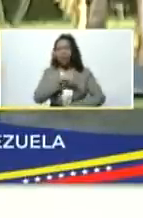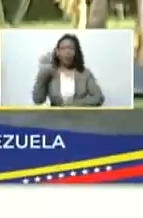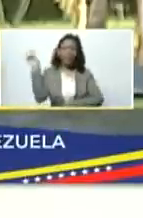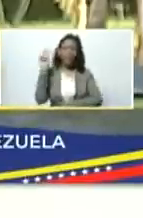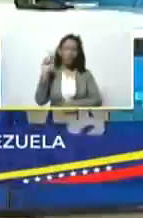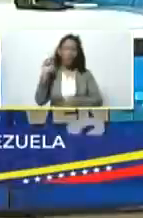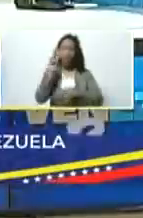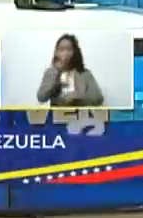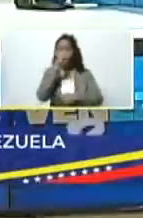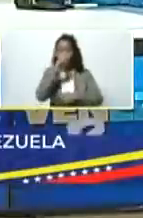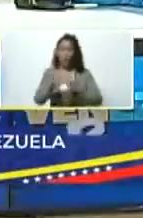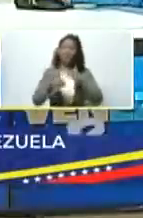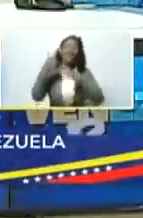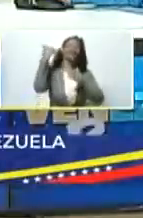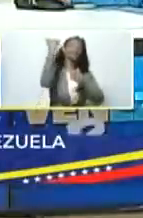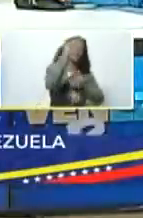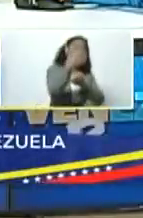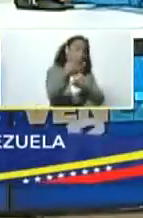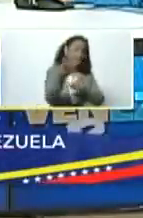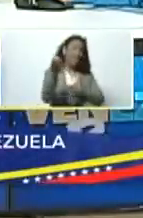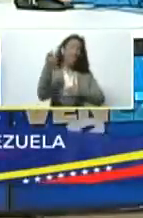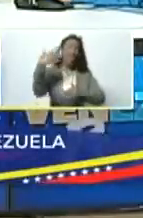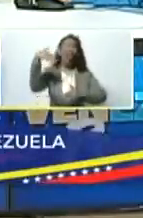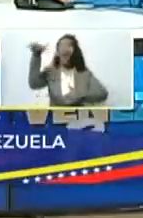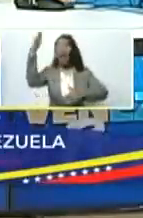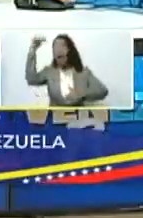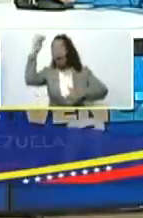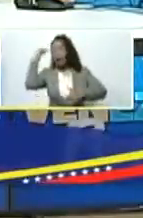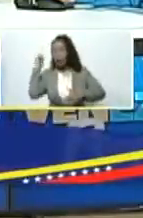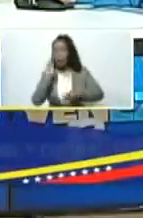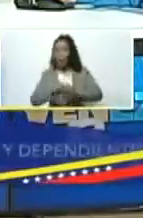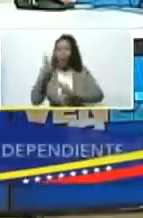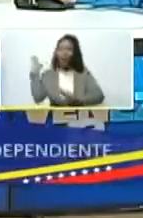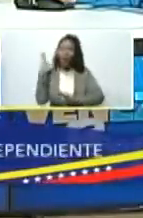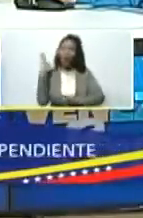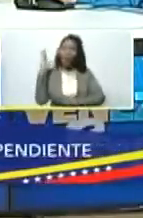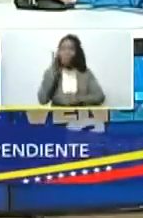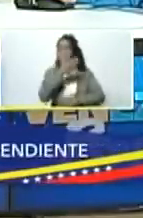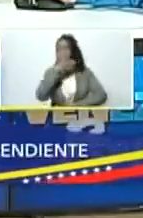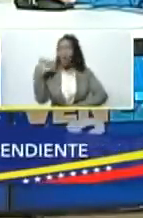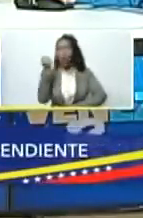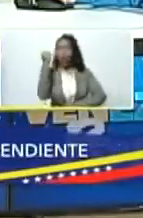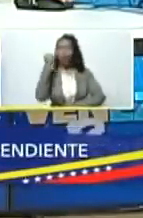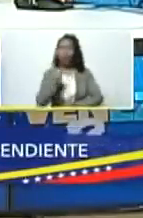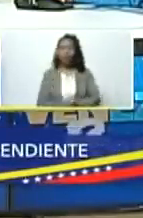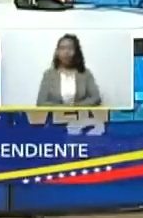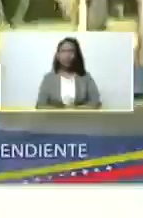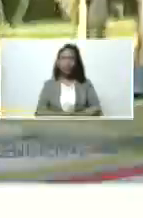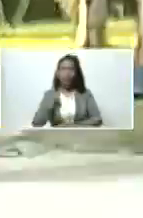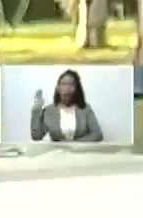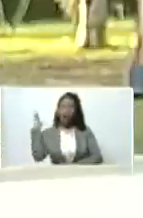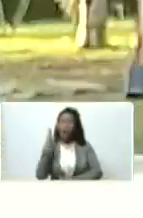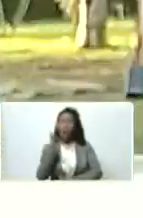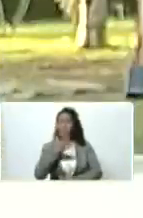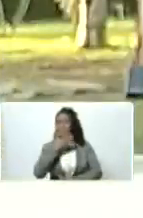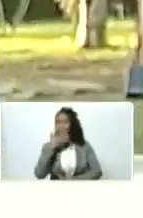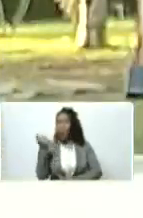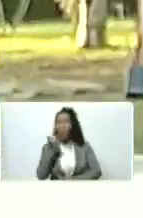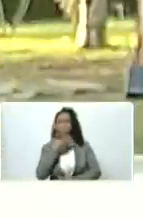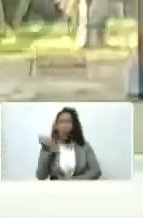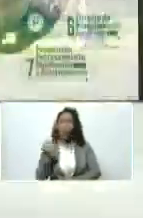dos años después y lo que falta porque lo que viene es mejor lo que viene va a ser mucho mejor